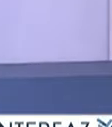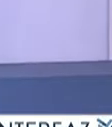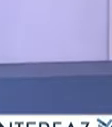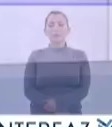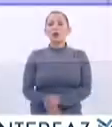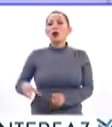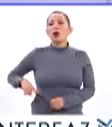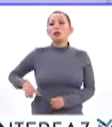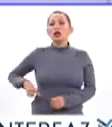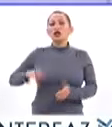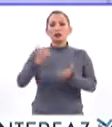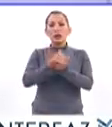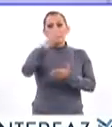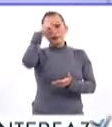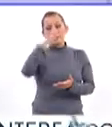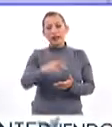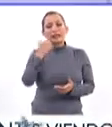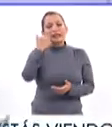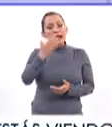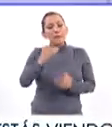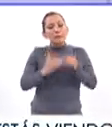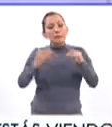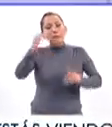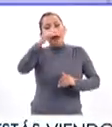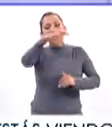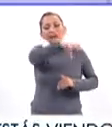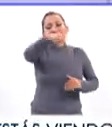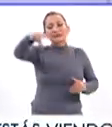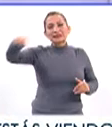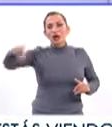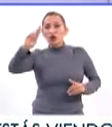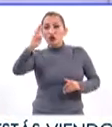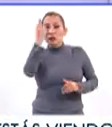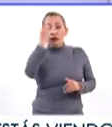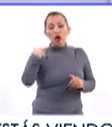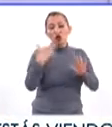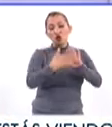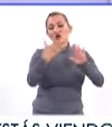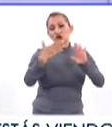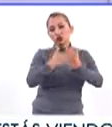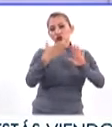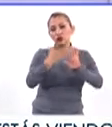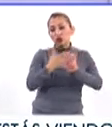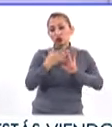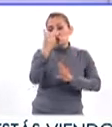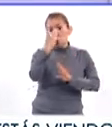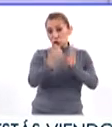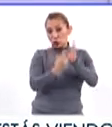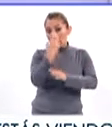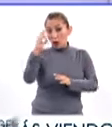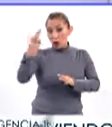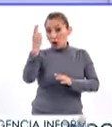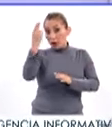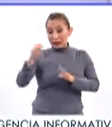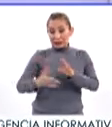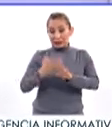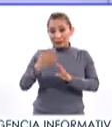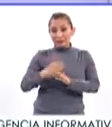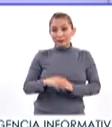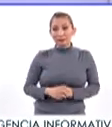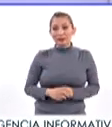Y el gobierno de la Ciudad de México busca aumentar la cobertura en educación superior con la construcción de 2 nuevas